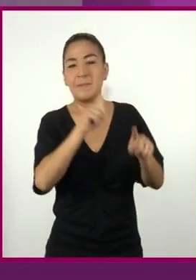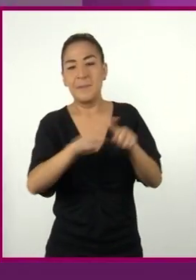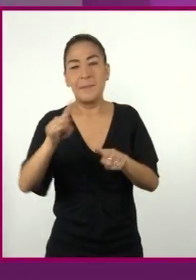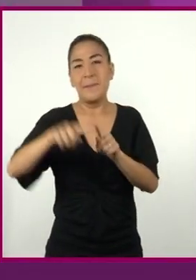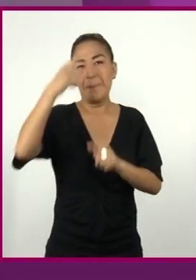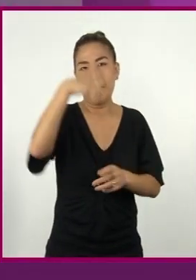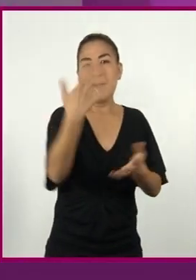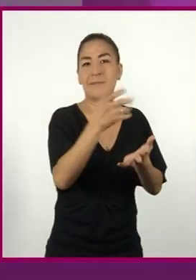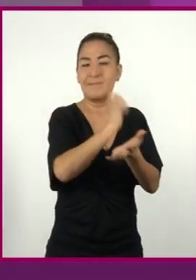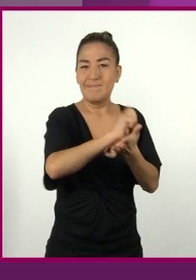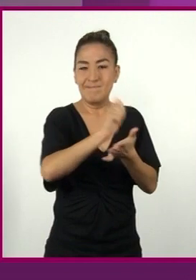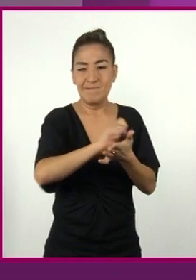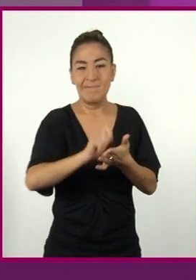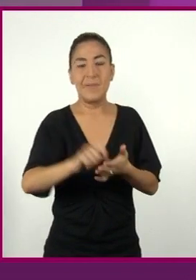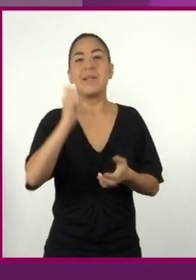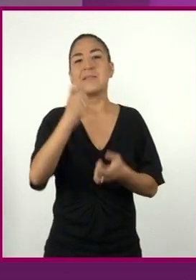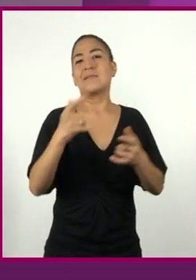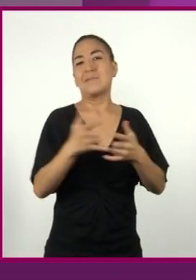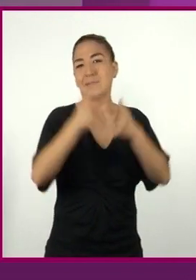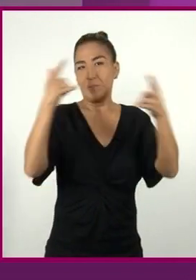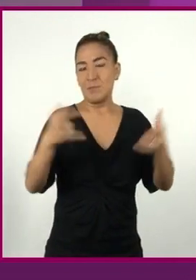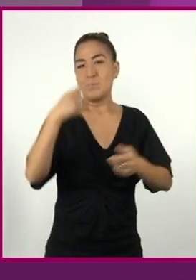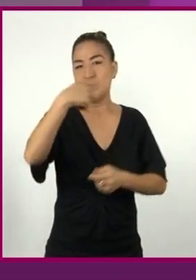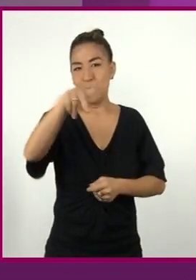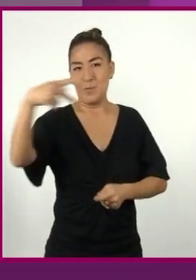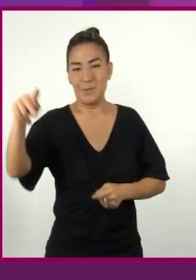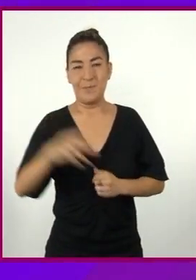escribir textos biográficos.